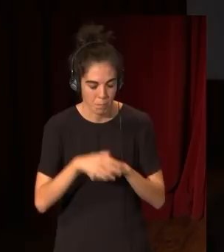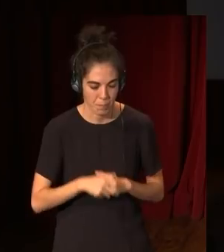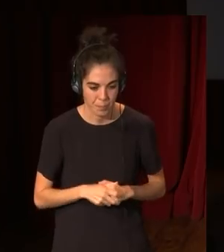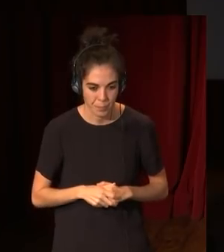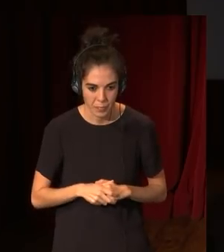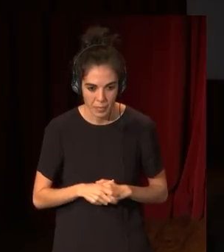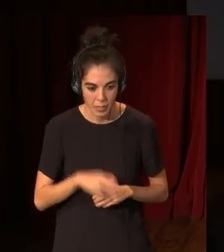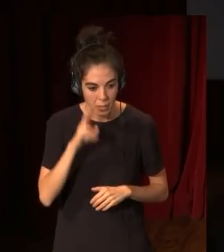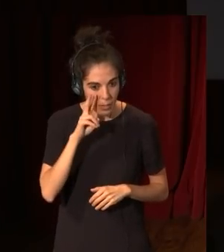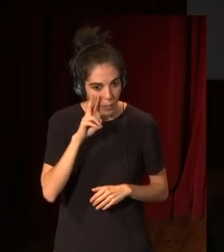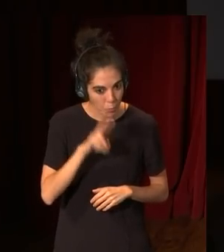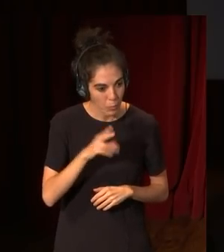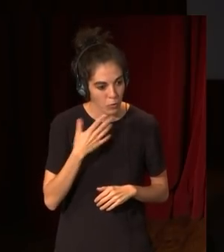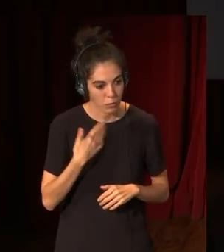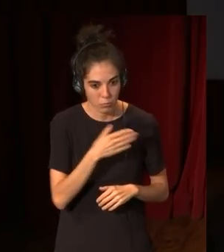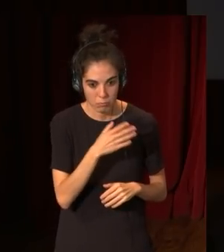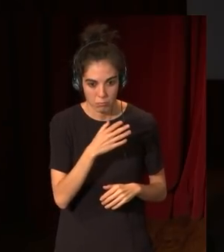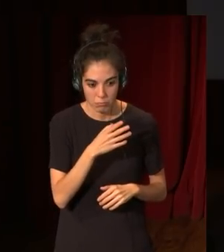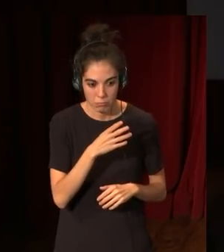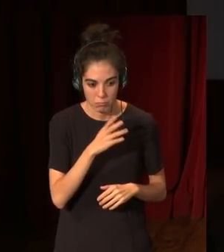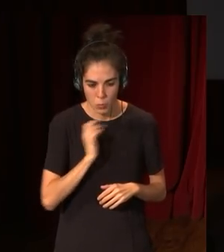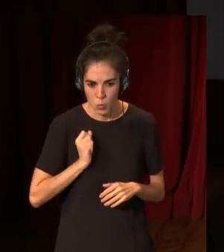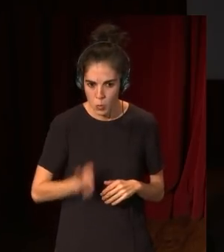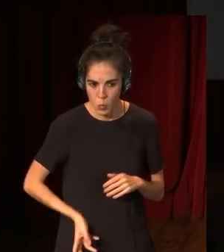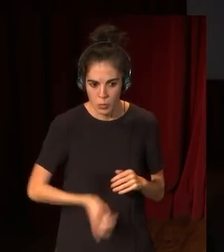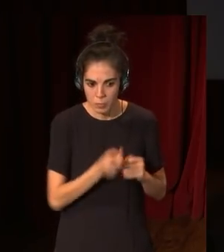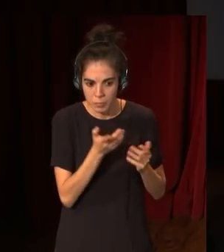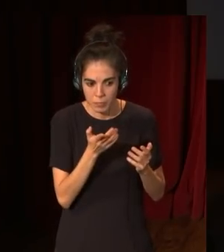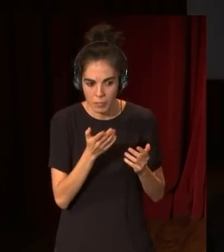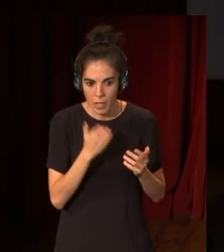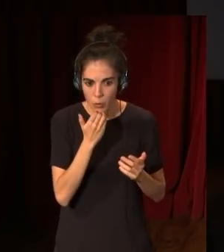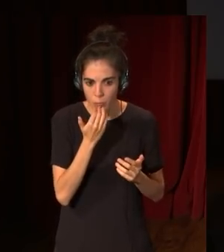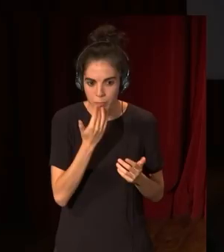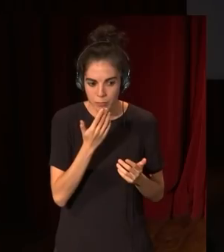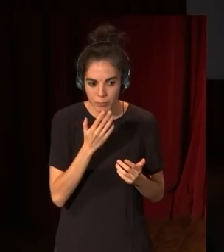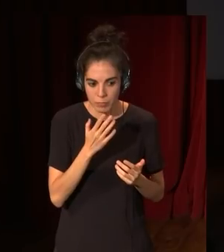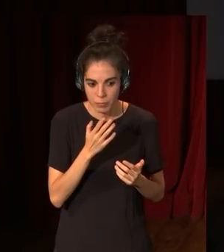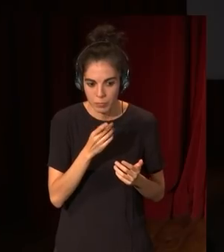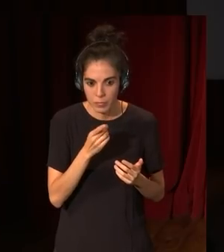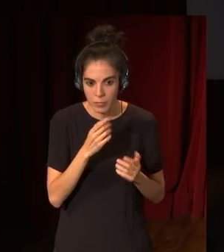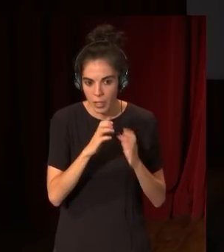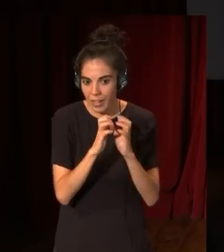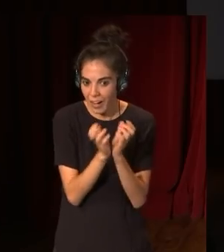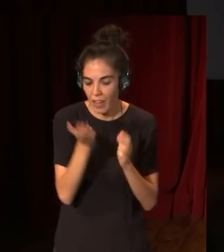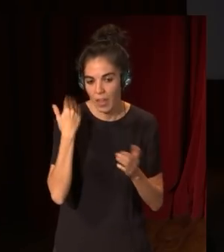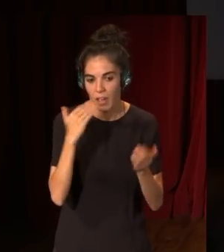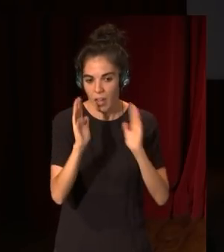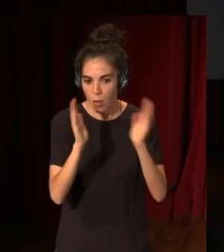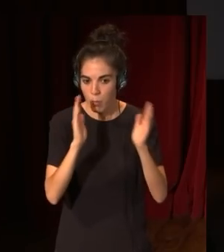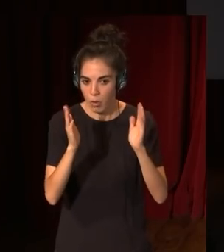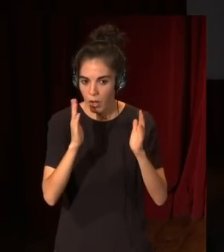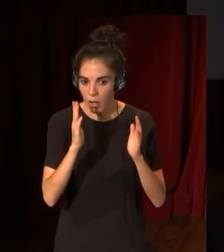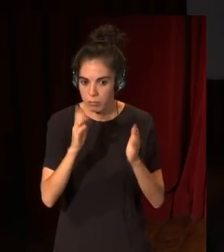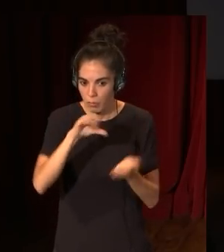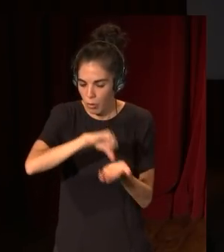suntuosidad y el lujo la sofisticación a la que llegó la granada nazarí la la cultura